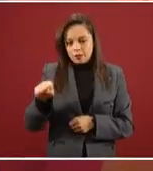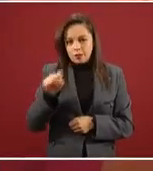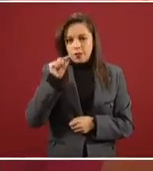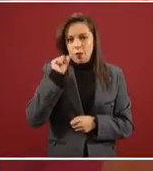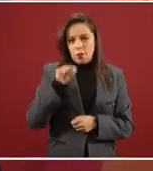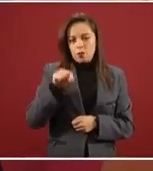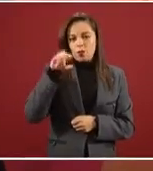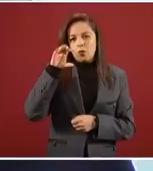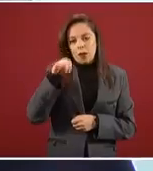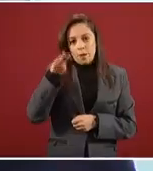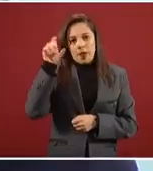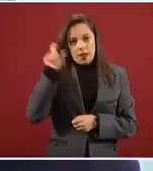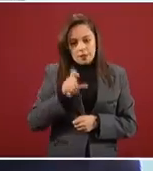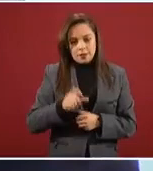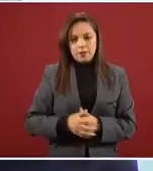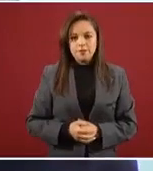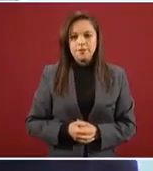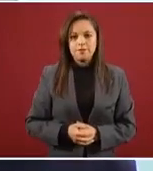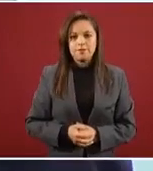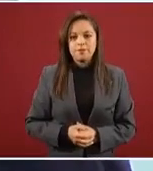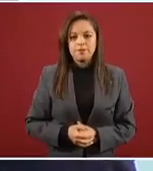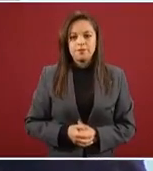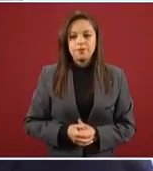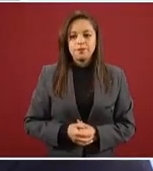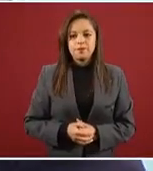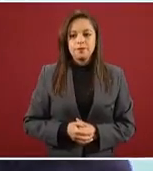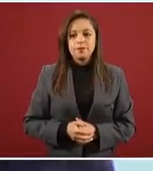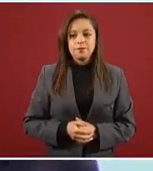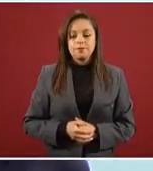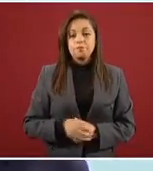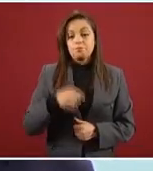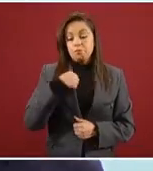denuncia.enlinea@ims.gov.mx. Aquí también yo quisiera señalar que una